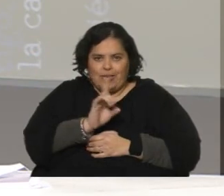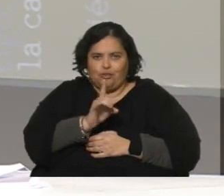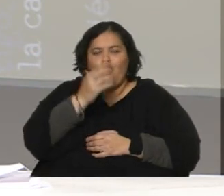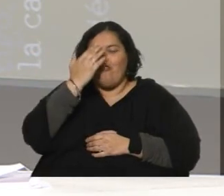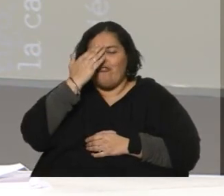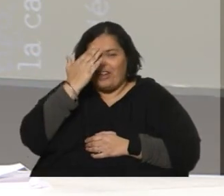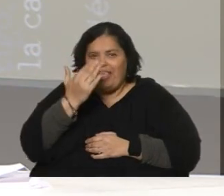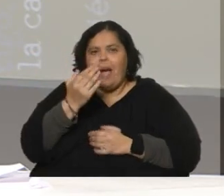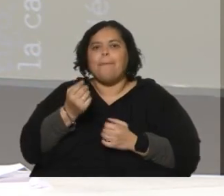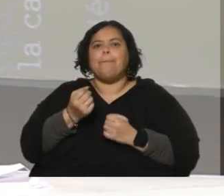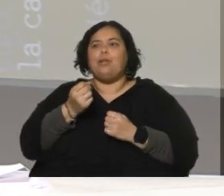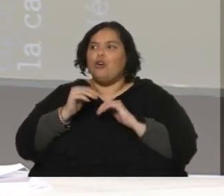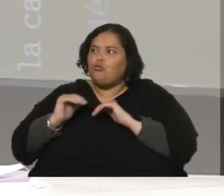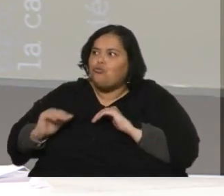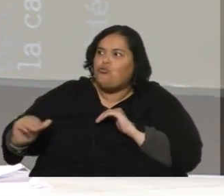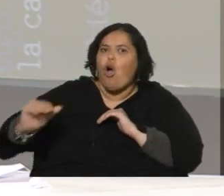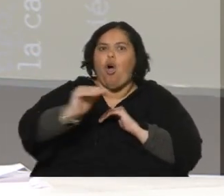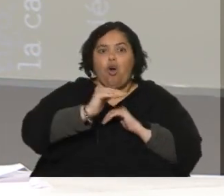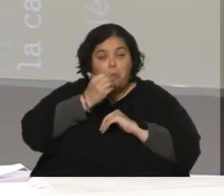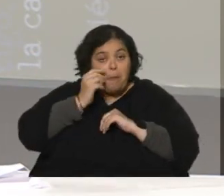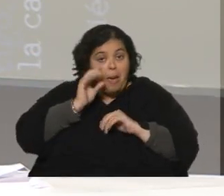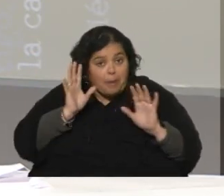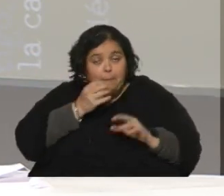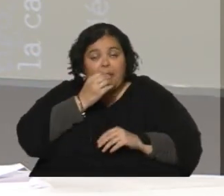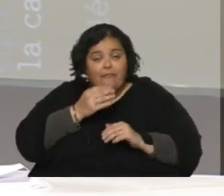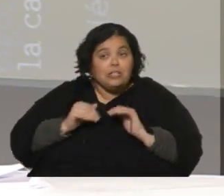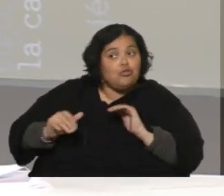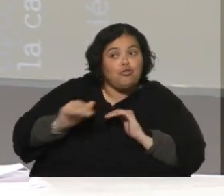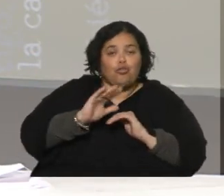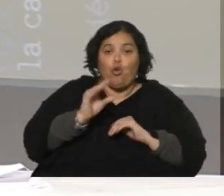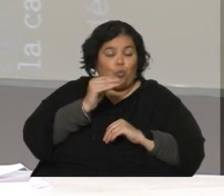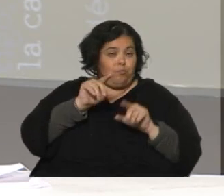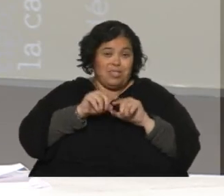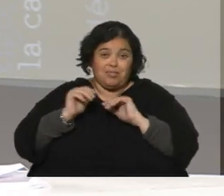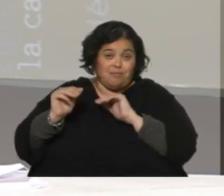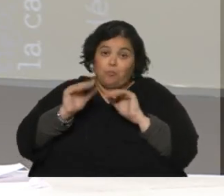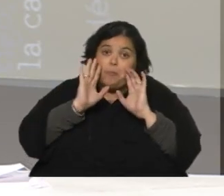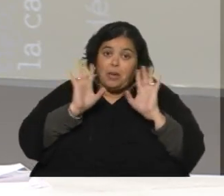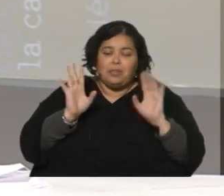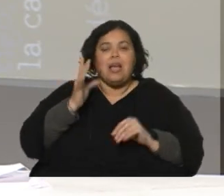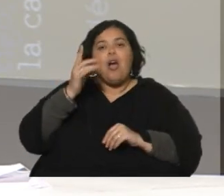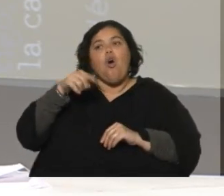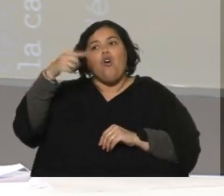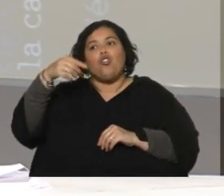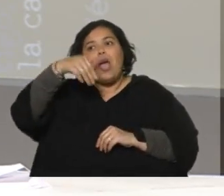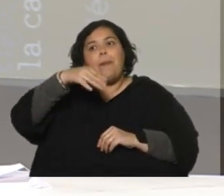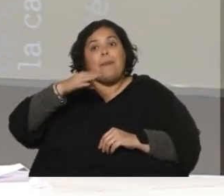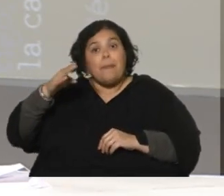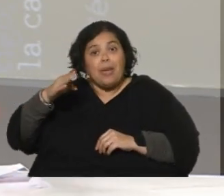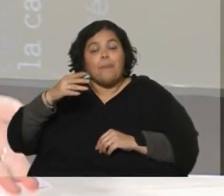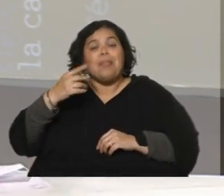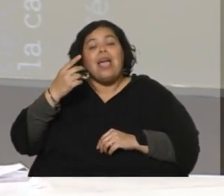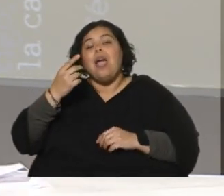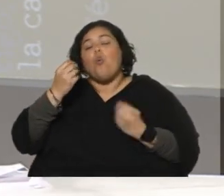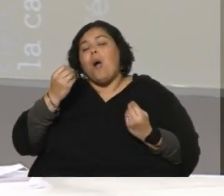una mirada común de esto igual es interesante lo que decías al principio desde la mirada digamos preelectoral no el mpp la motivación es solamente